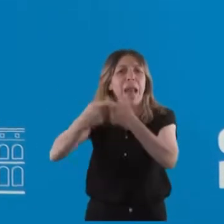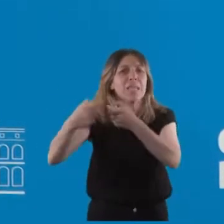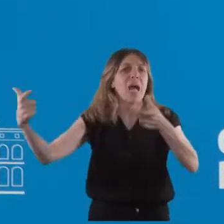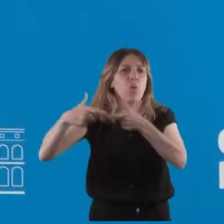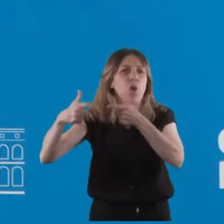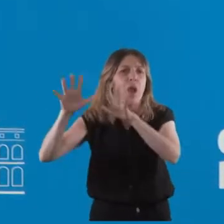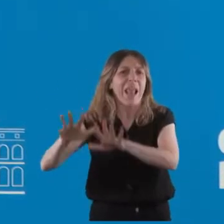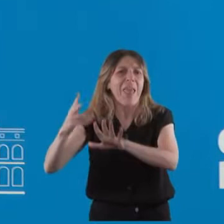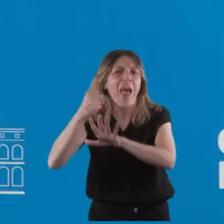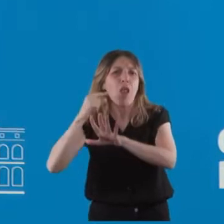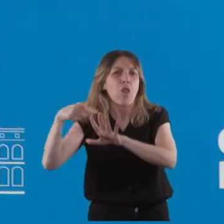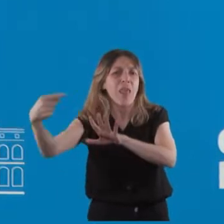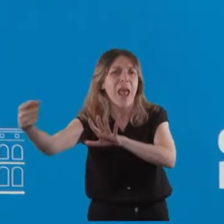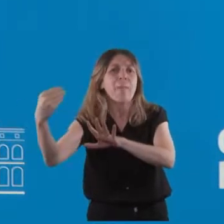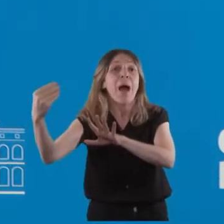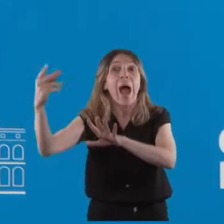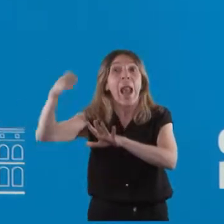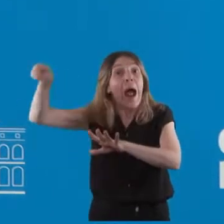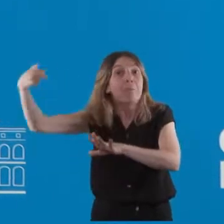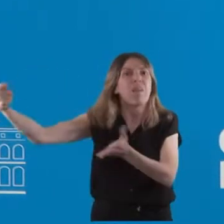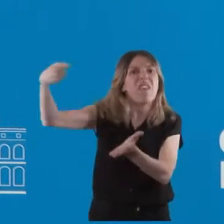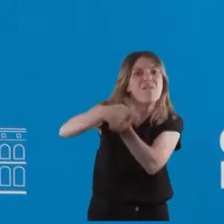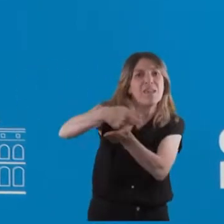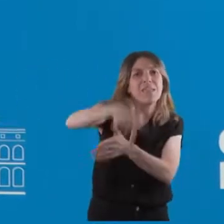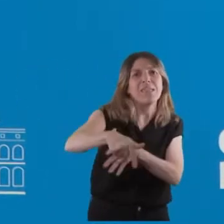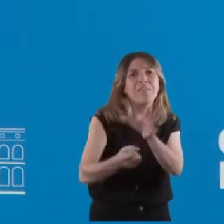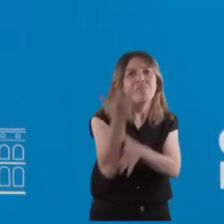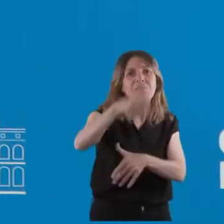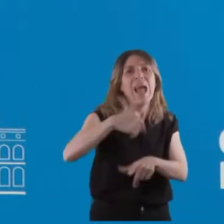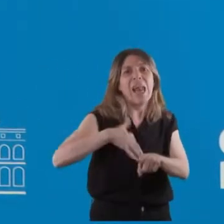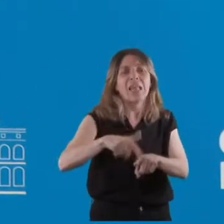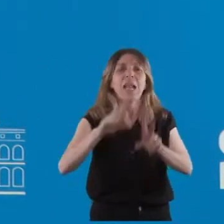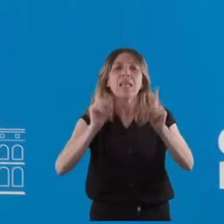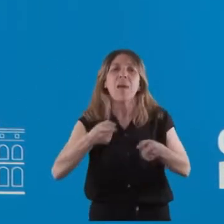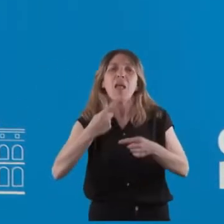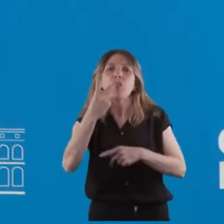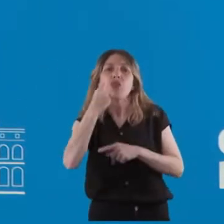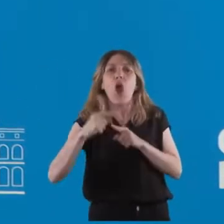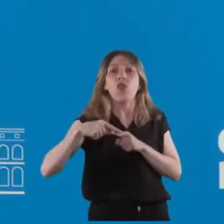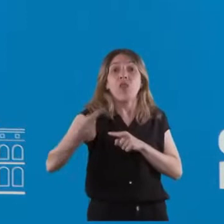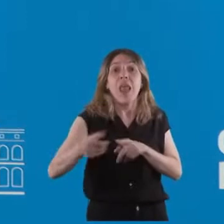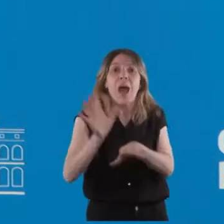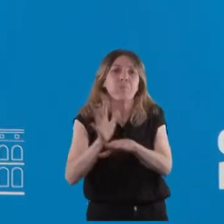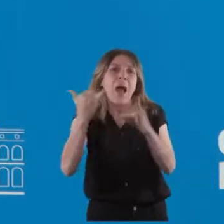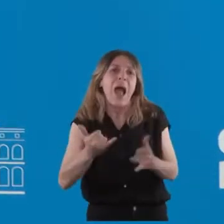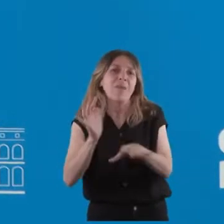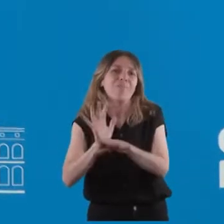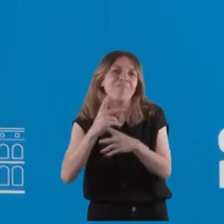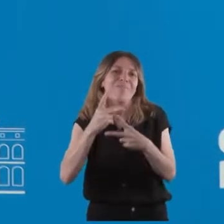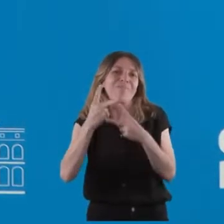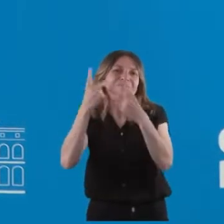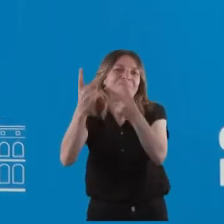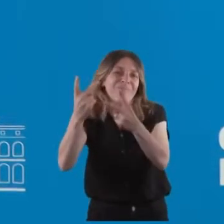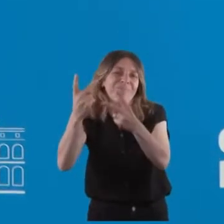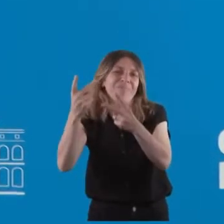en las inversiones en la argentina y luego en una a escala de dos días se mezclaron una visita oficial de dos días a